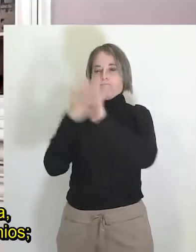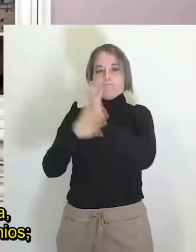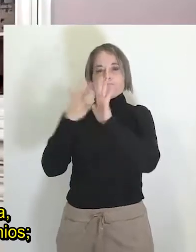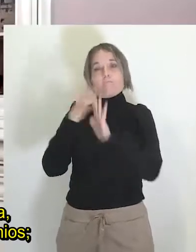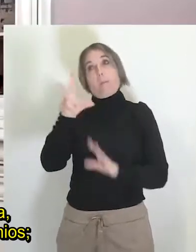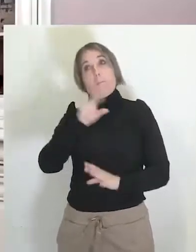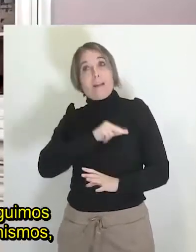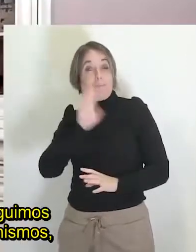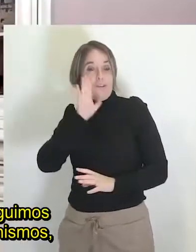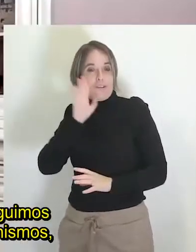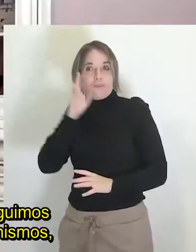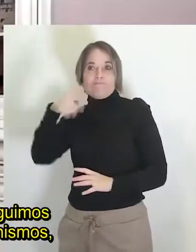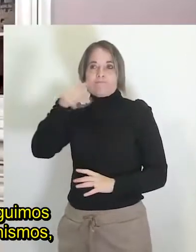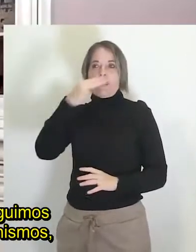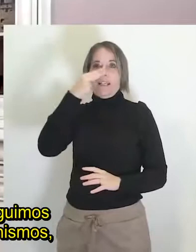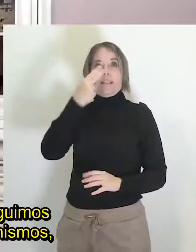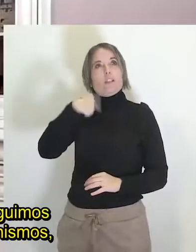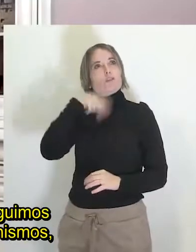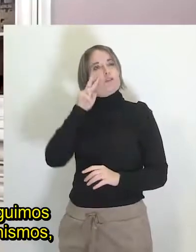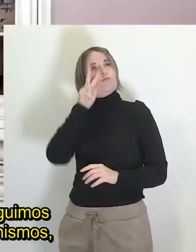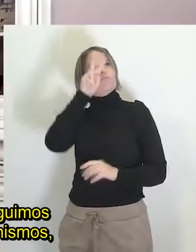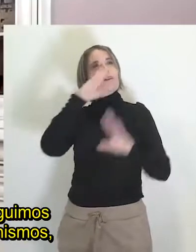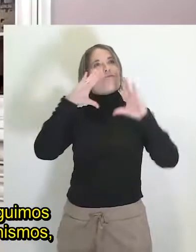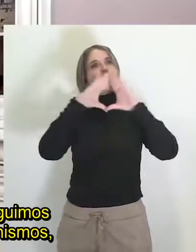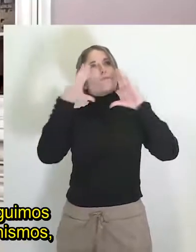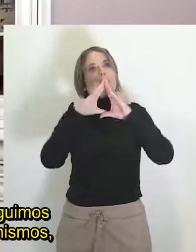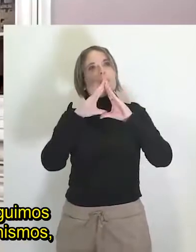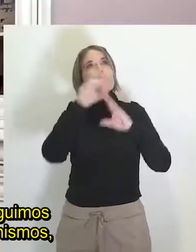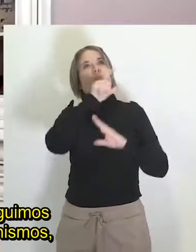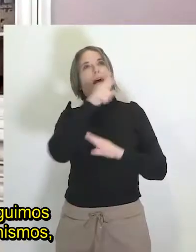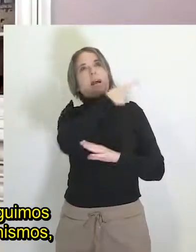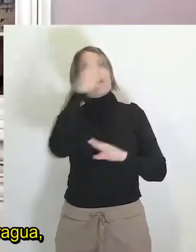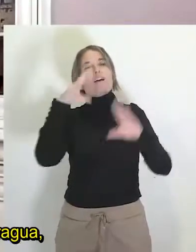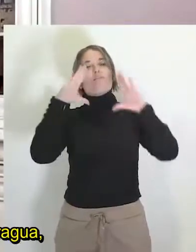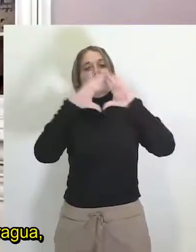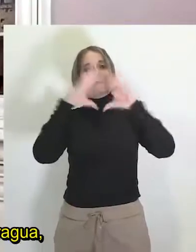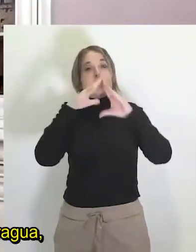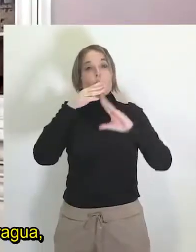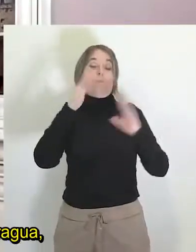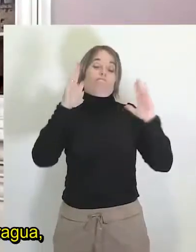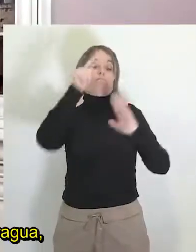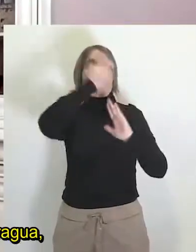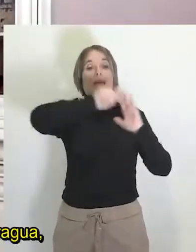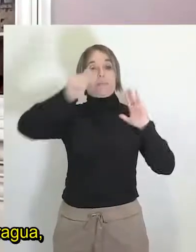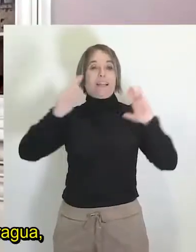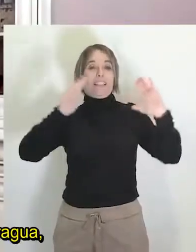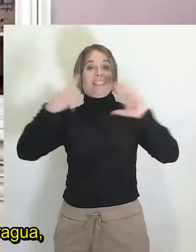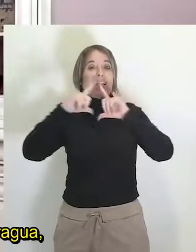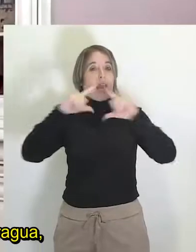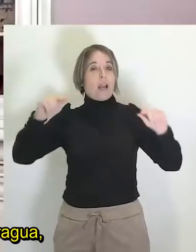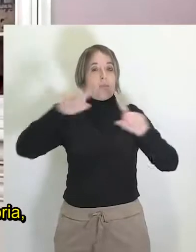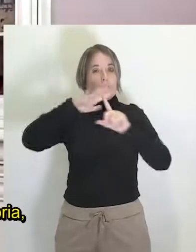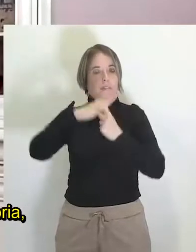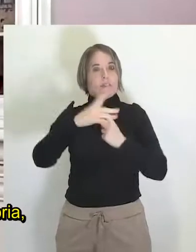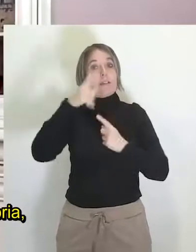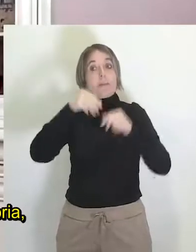de varios premios, decía yo el interés con el que seguimos algunas feministas, muchos feminismos, ¿no? En los últimos meses lo que está sucediendo en Nicaragua.